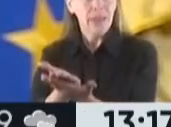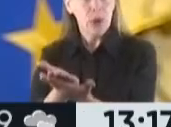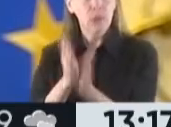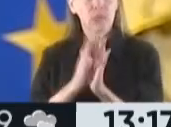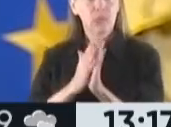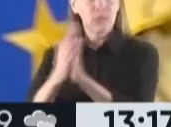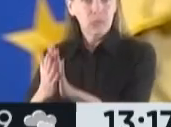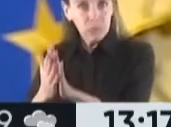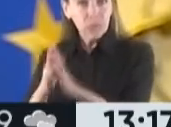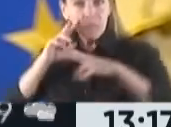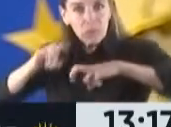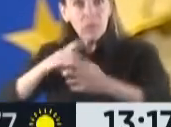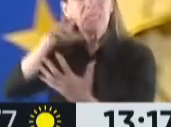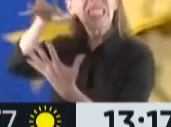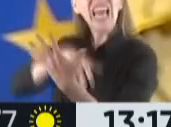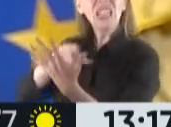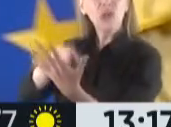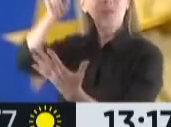revisar el texto del acuerdo.